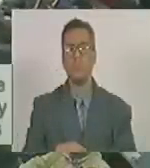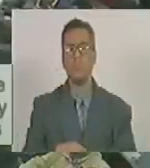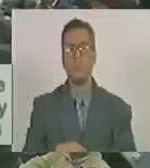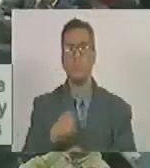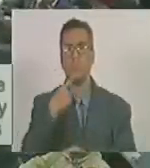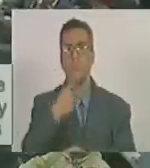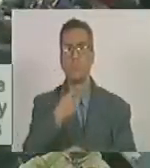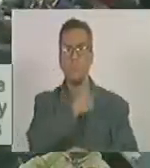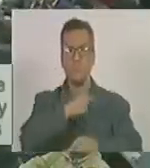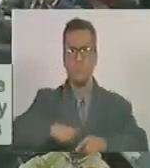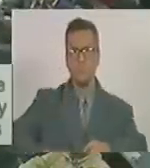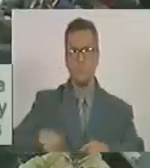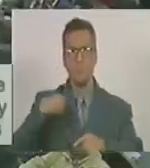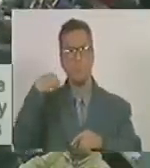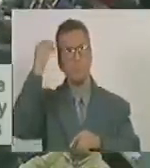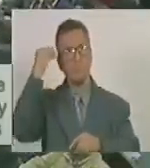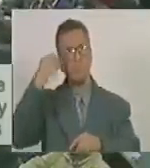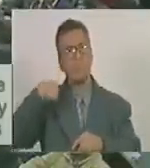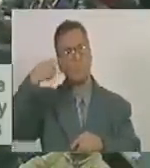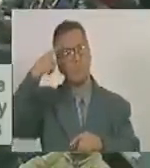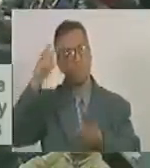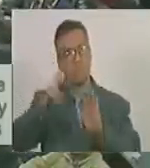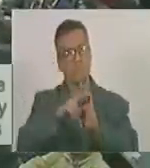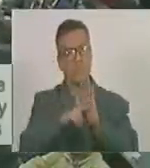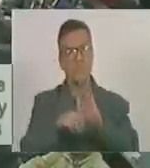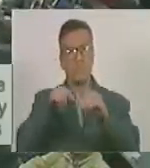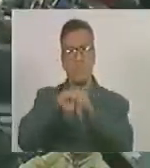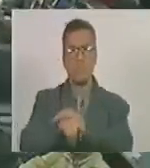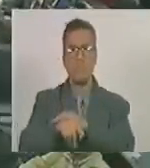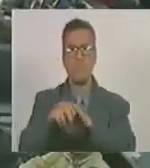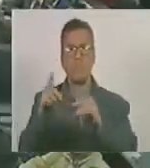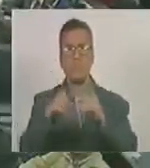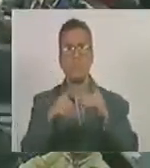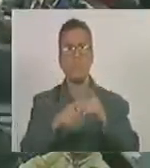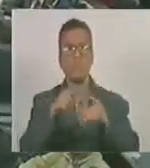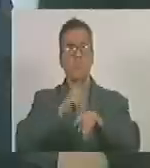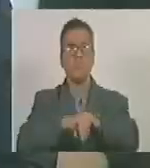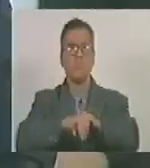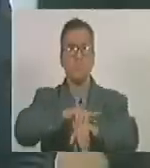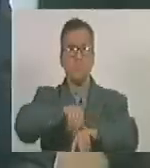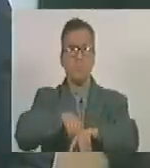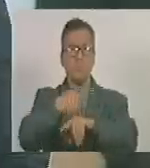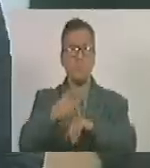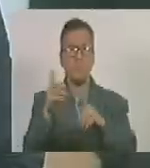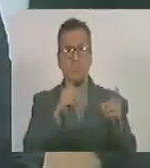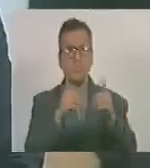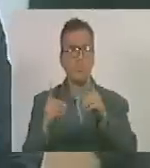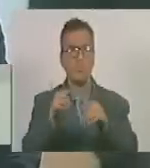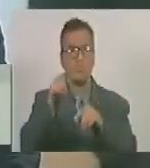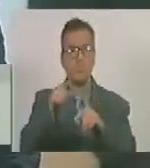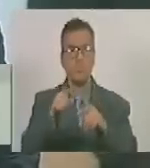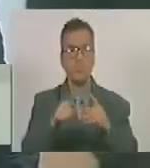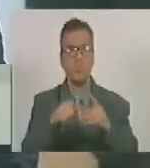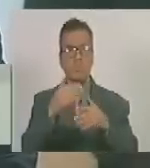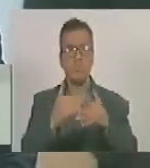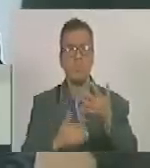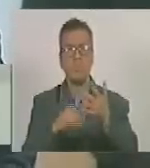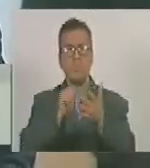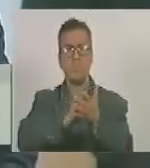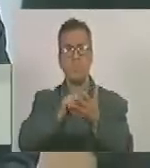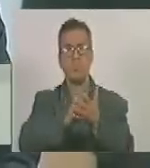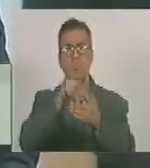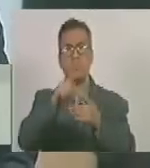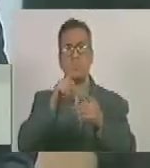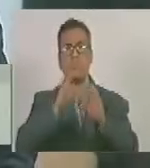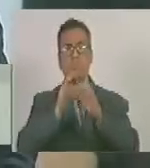Señor presidente, de acuerdo a lo establecido en el reglamento interior y debate, solicito el diferimiento de la discusión de la reforma de la ley orgánica